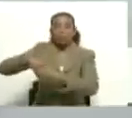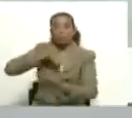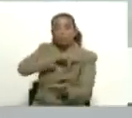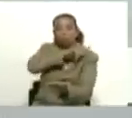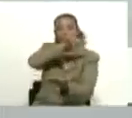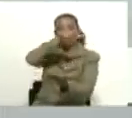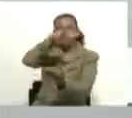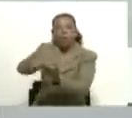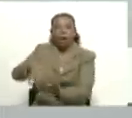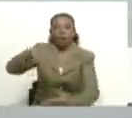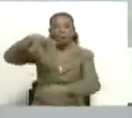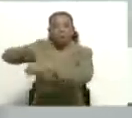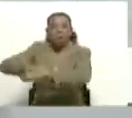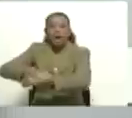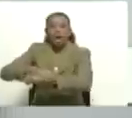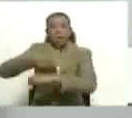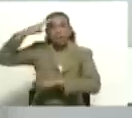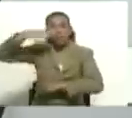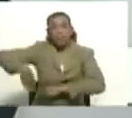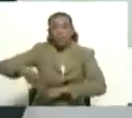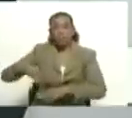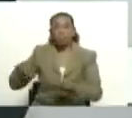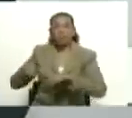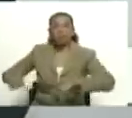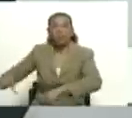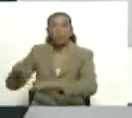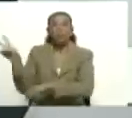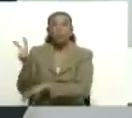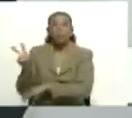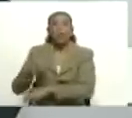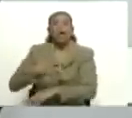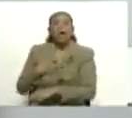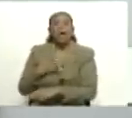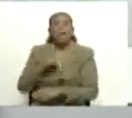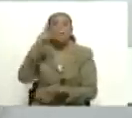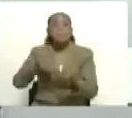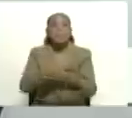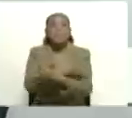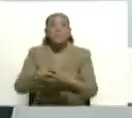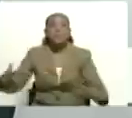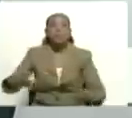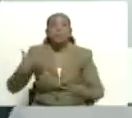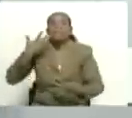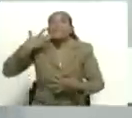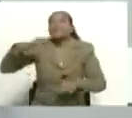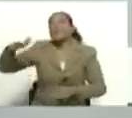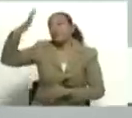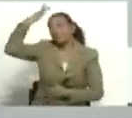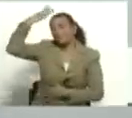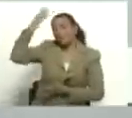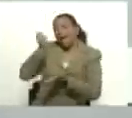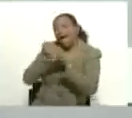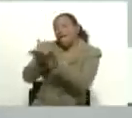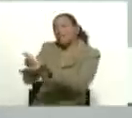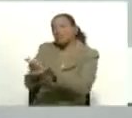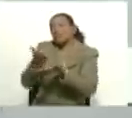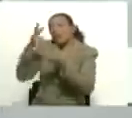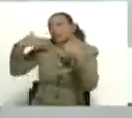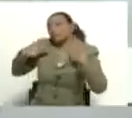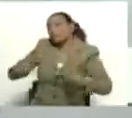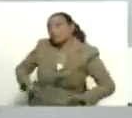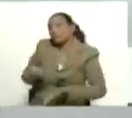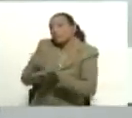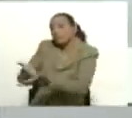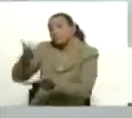hace referencia a la entrega de $1,000 millones a la oposición venezolana para presunta ayuda humanitaria. Sería válido recordar